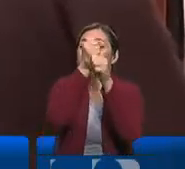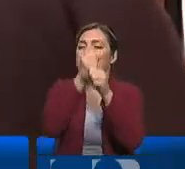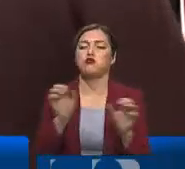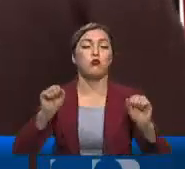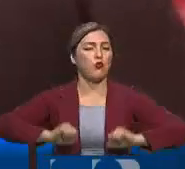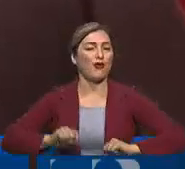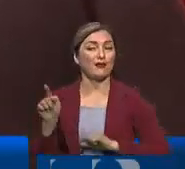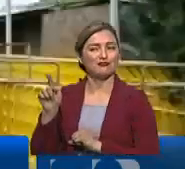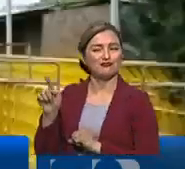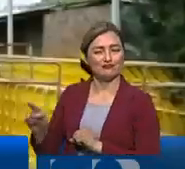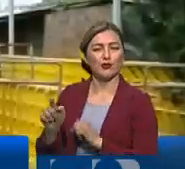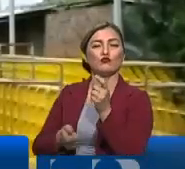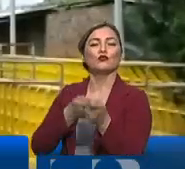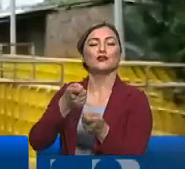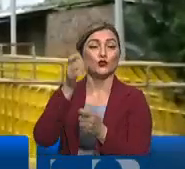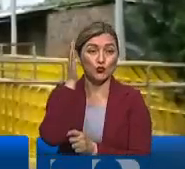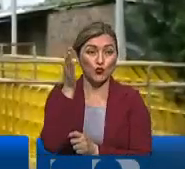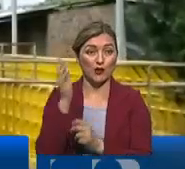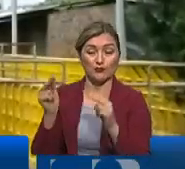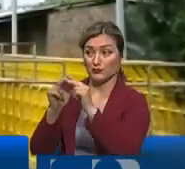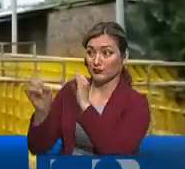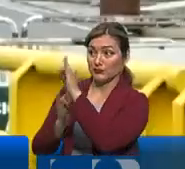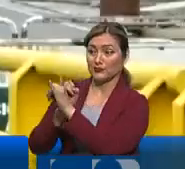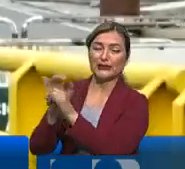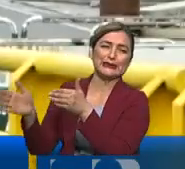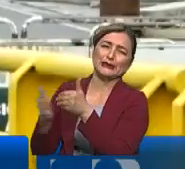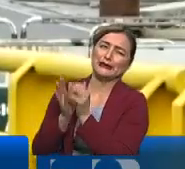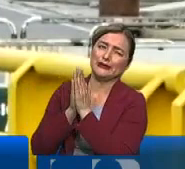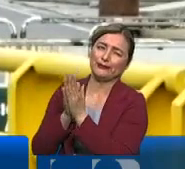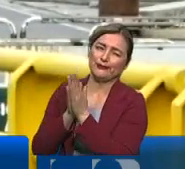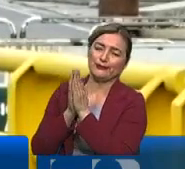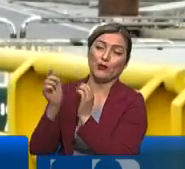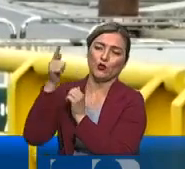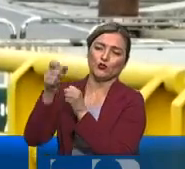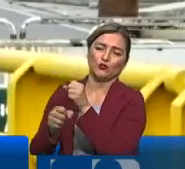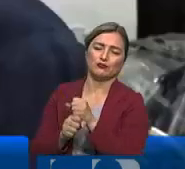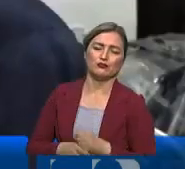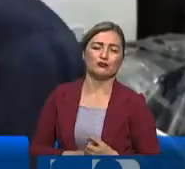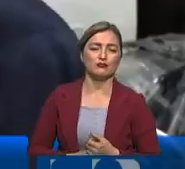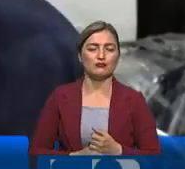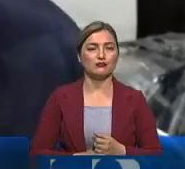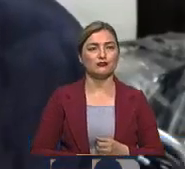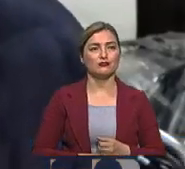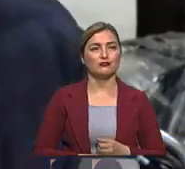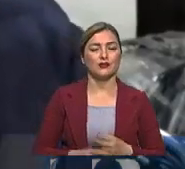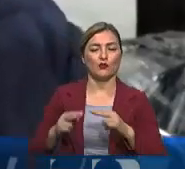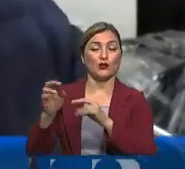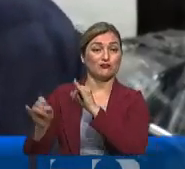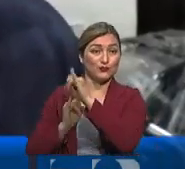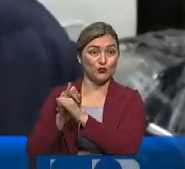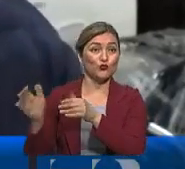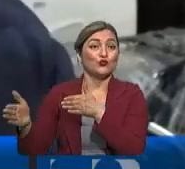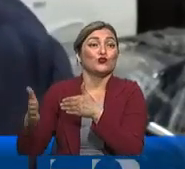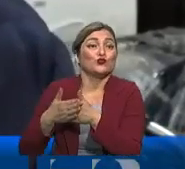los comerciantes de Tulcán piden que la frontera se mantenga cerrada hasta inicios del próximo año. El cierre del puente